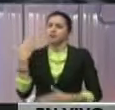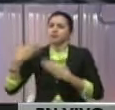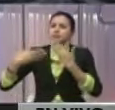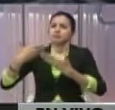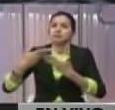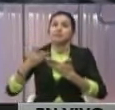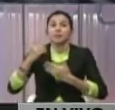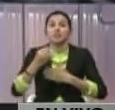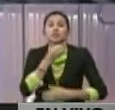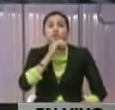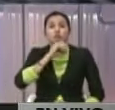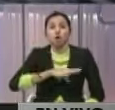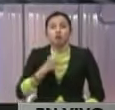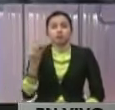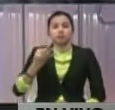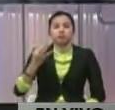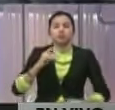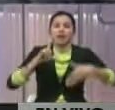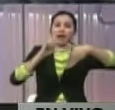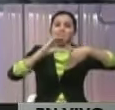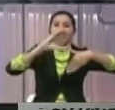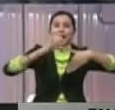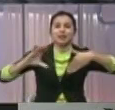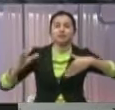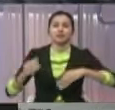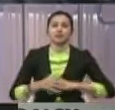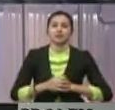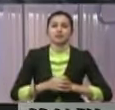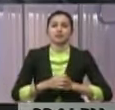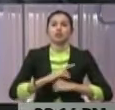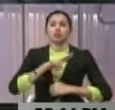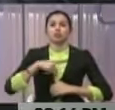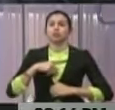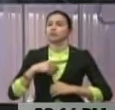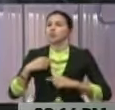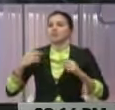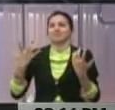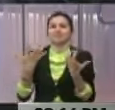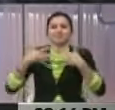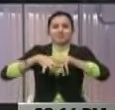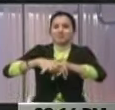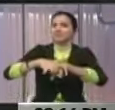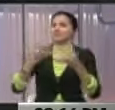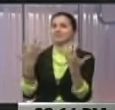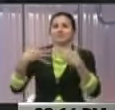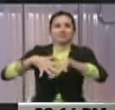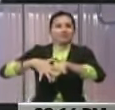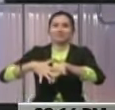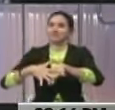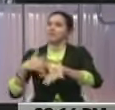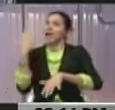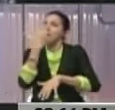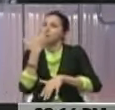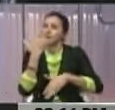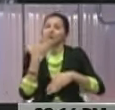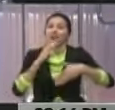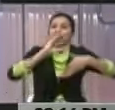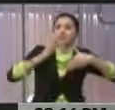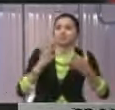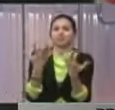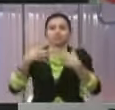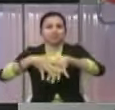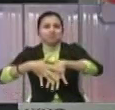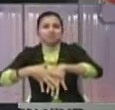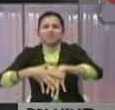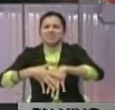caribeña. Nosotros definitivamente somos afrocaribe, del centro hasta la periferia, y somos revolucionarios hasta